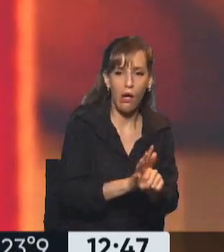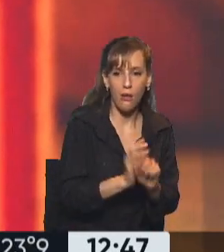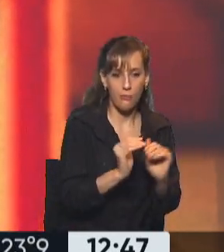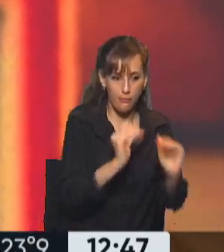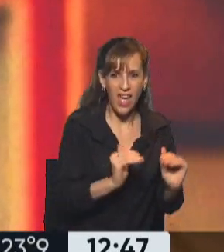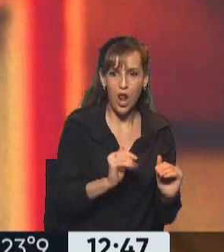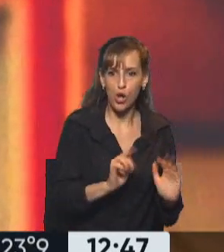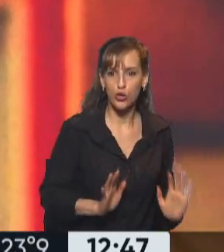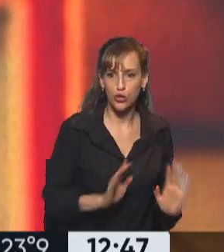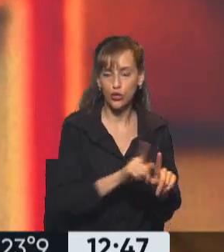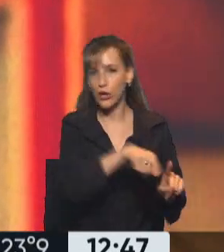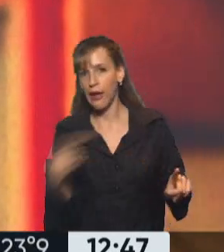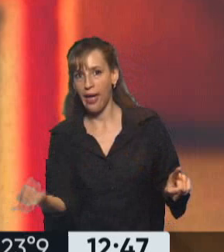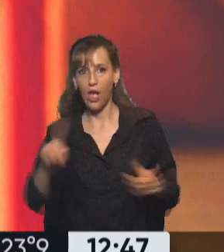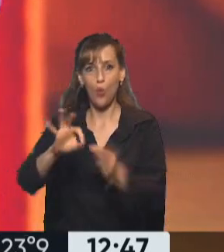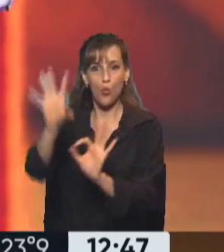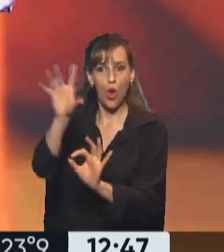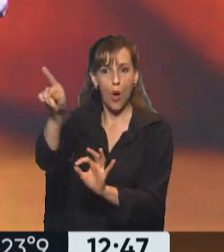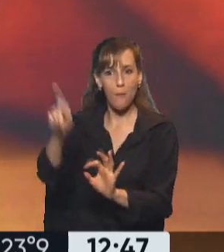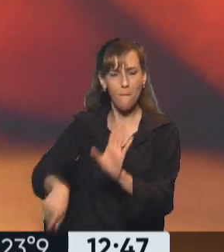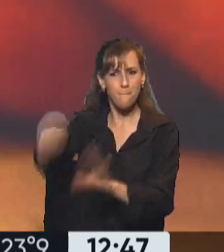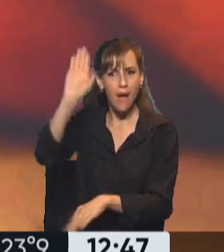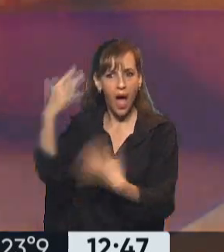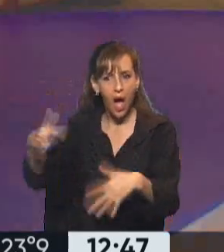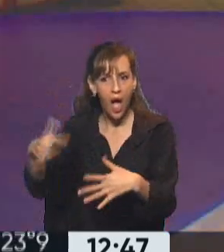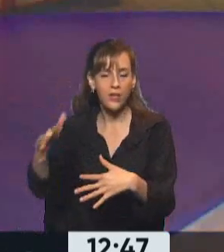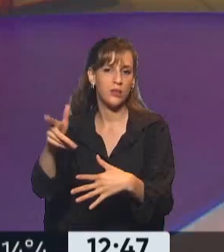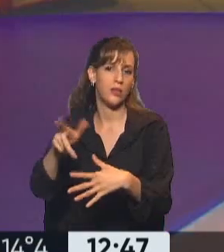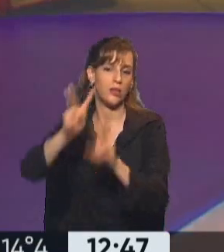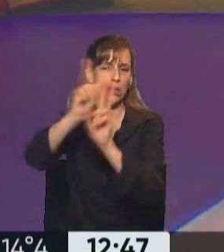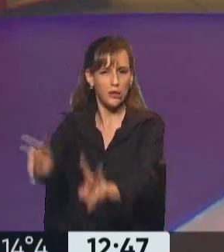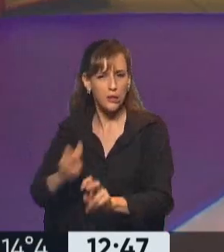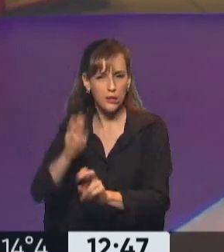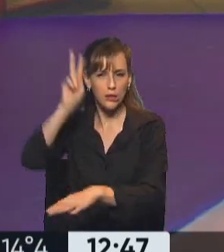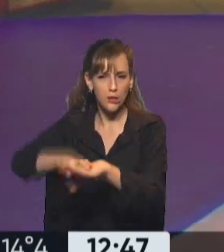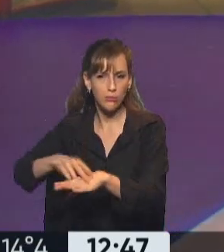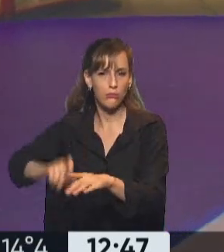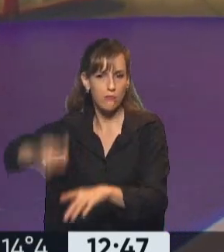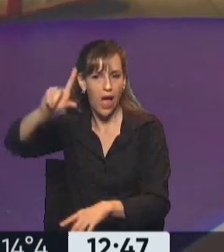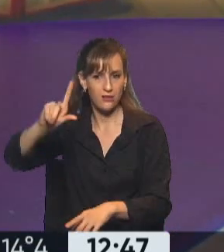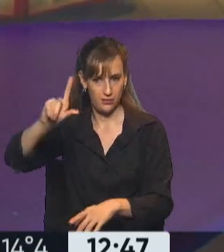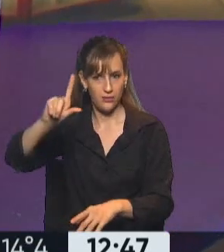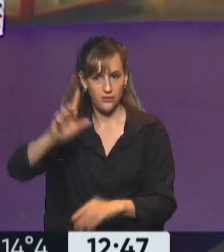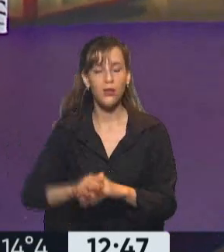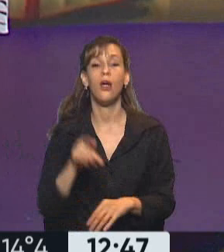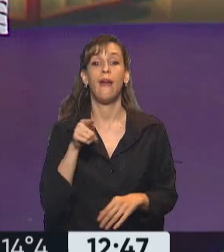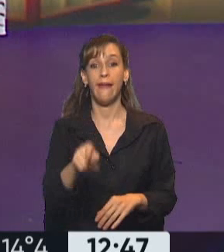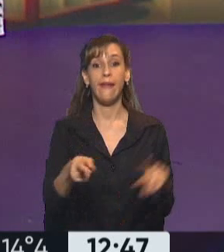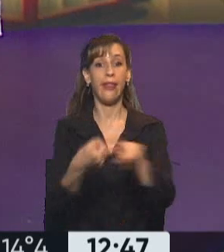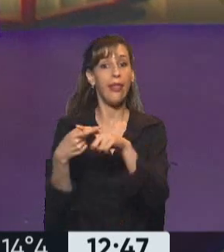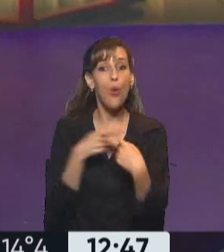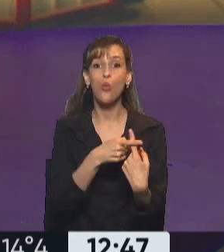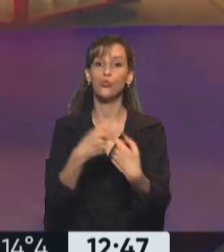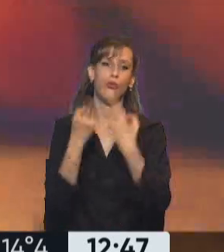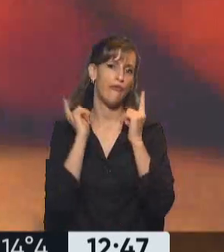bastante más frágil. En Europa te cobra más, en todo sentido. Bueno, esta discusión todavía no